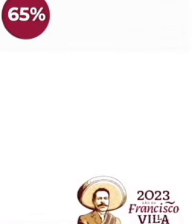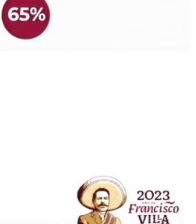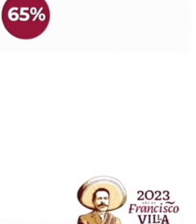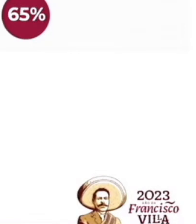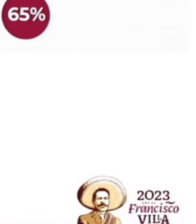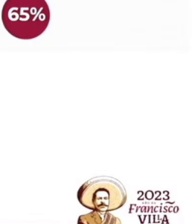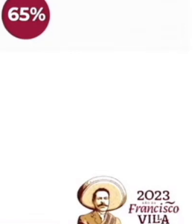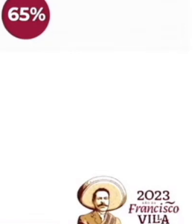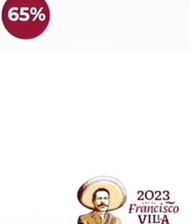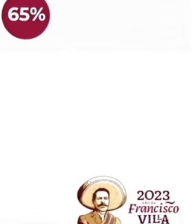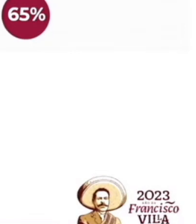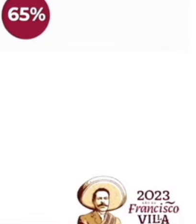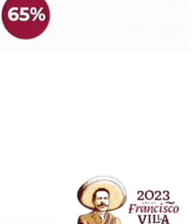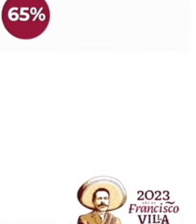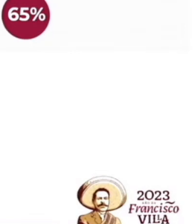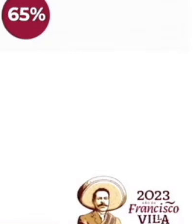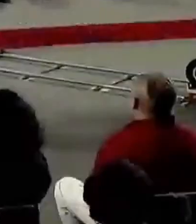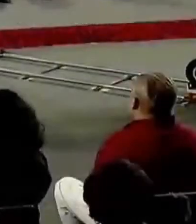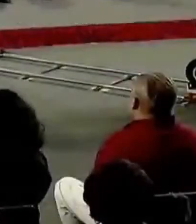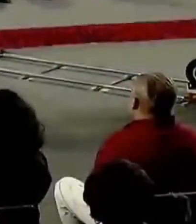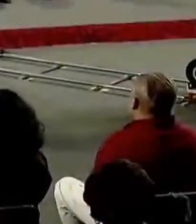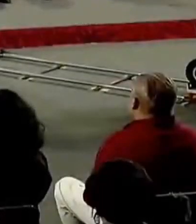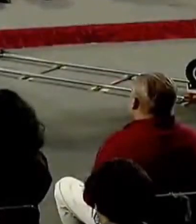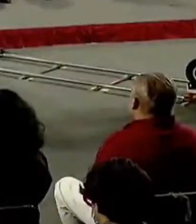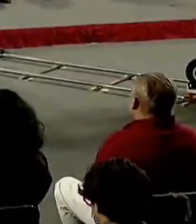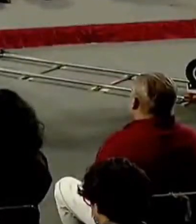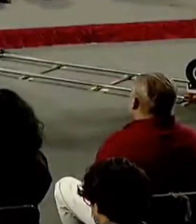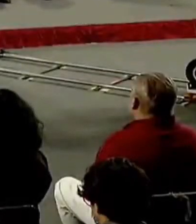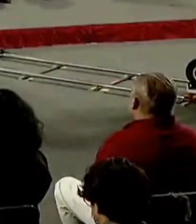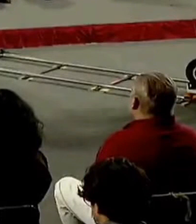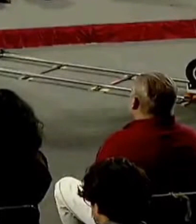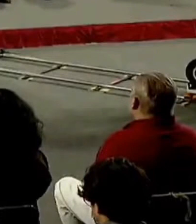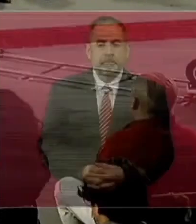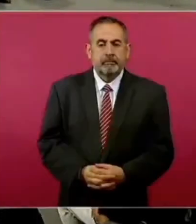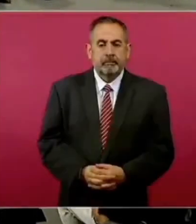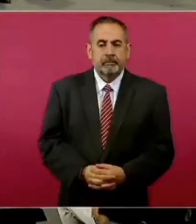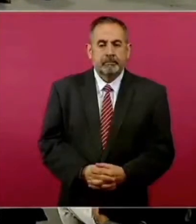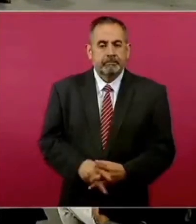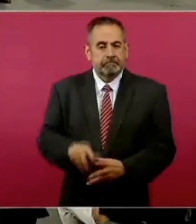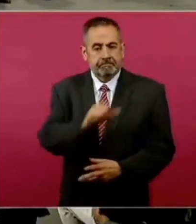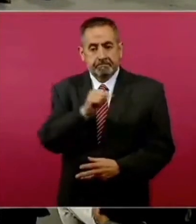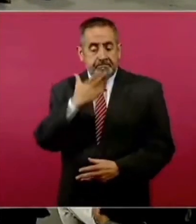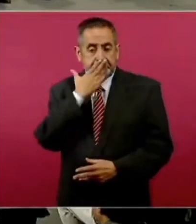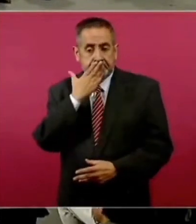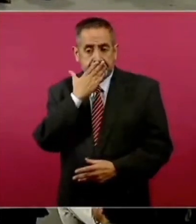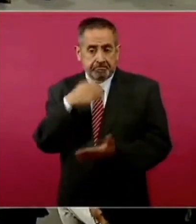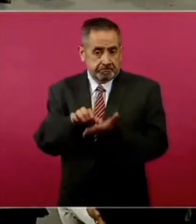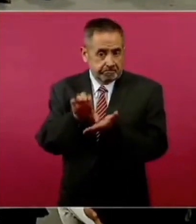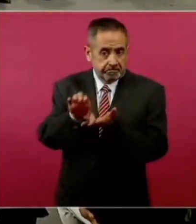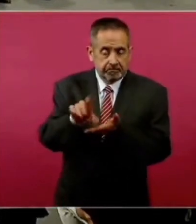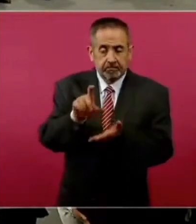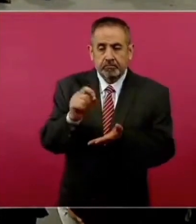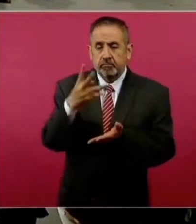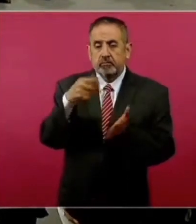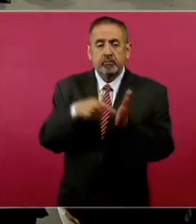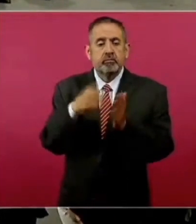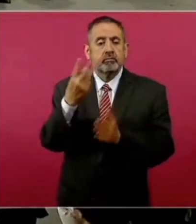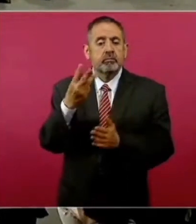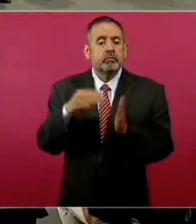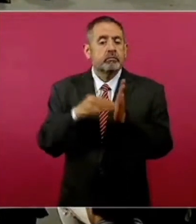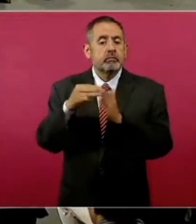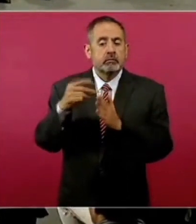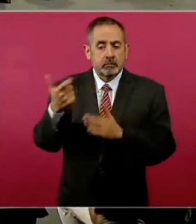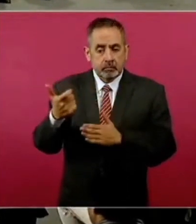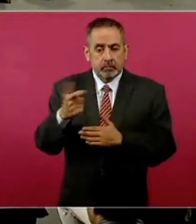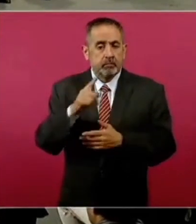porque no tienen completo sus sus equipos En el caso de Sonora la inversión ha sido de 24.3 millones de pesos